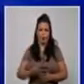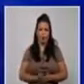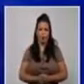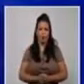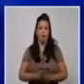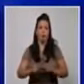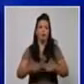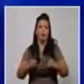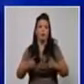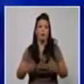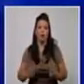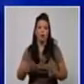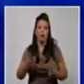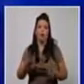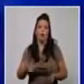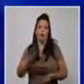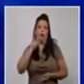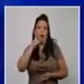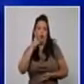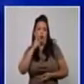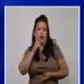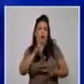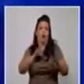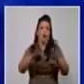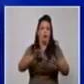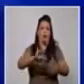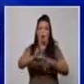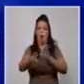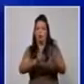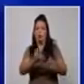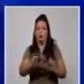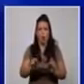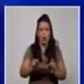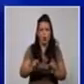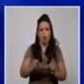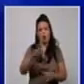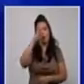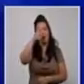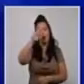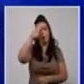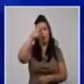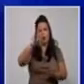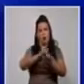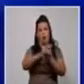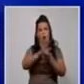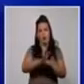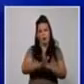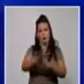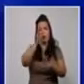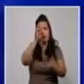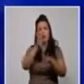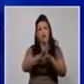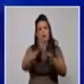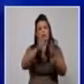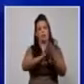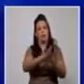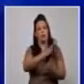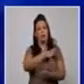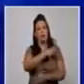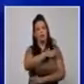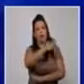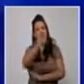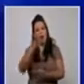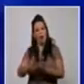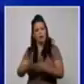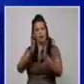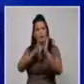el control epidemiológico que tuvo la nación durante los meses de marzo a diciembre de 2020. Le propongo hacer